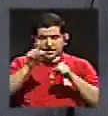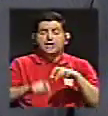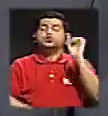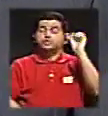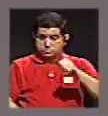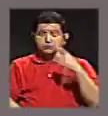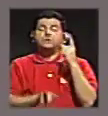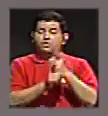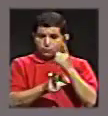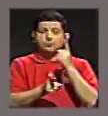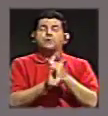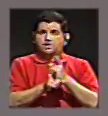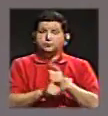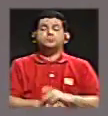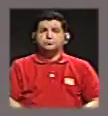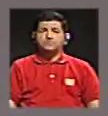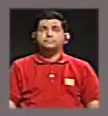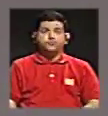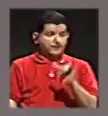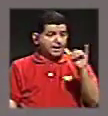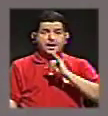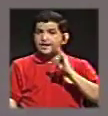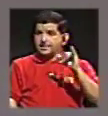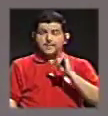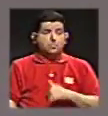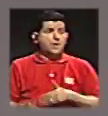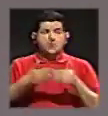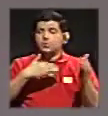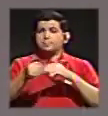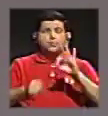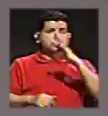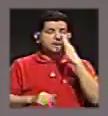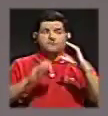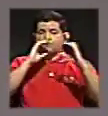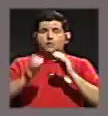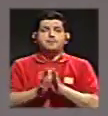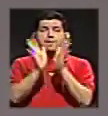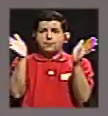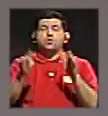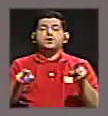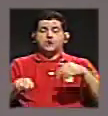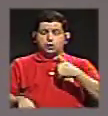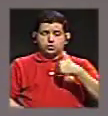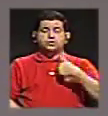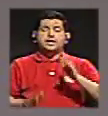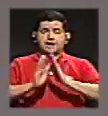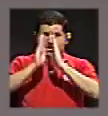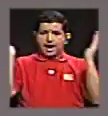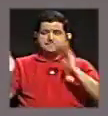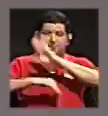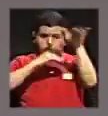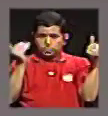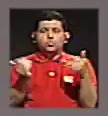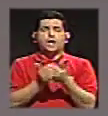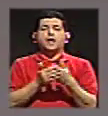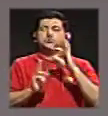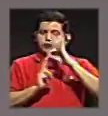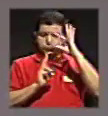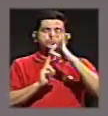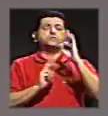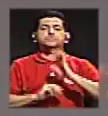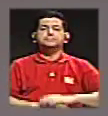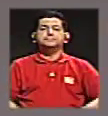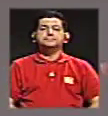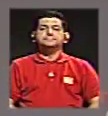sí efectivamente es Eh Al igual que en cualquier medio público tiene que estar abierto a todas eh las